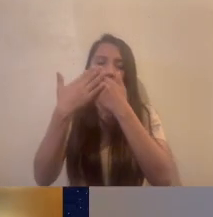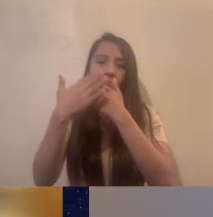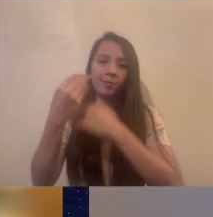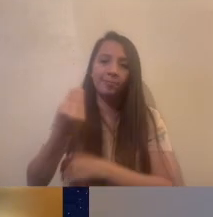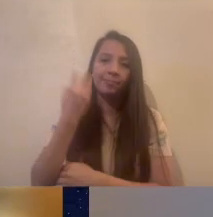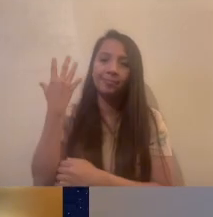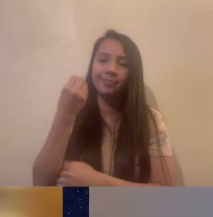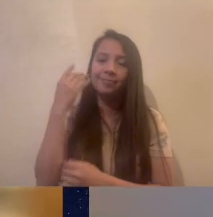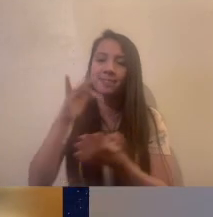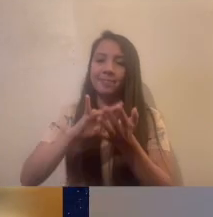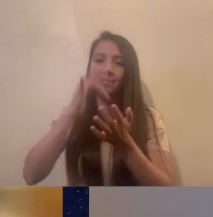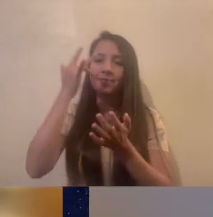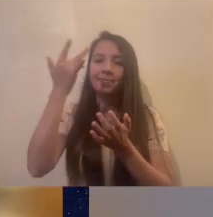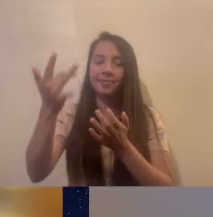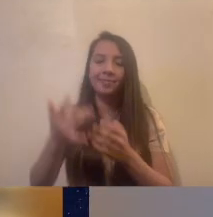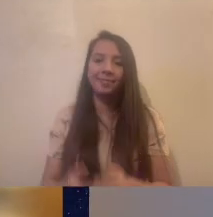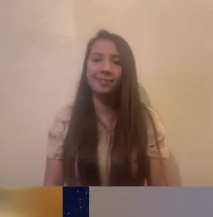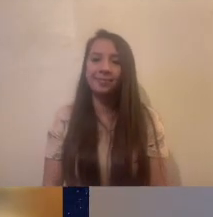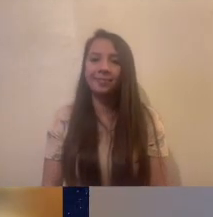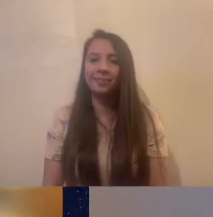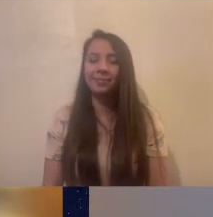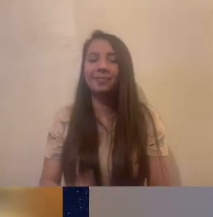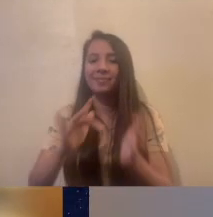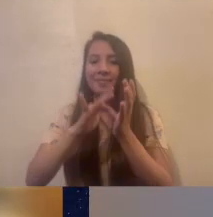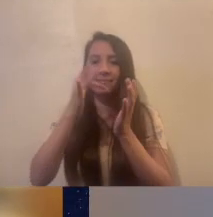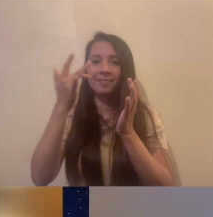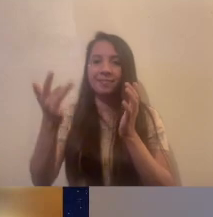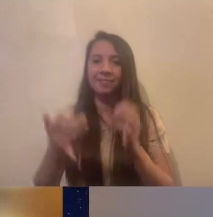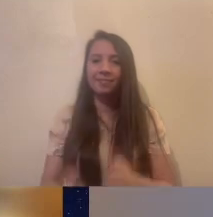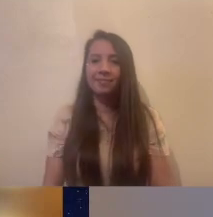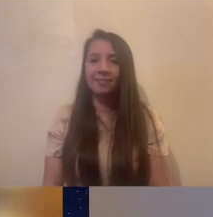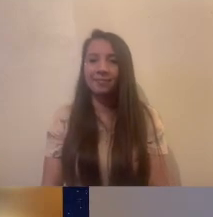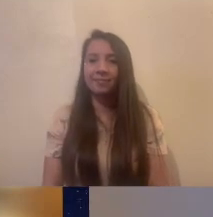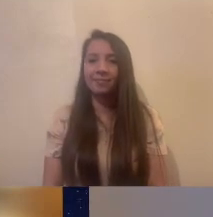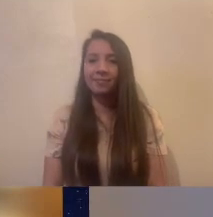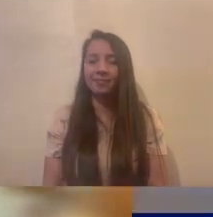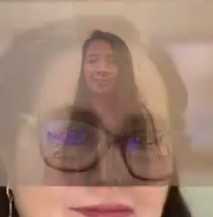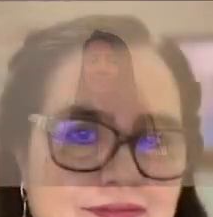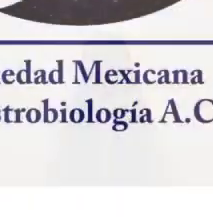bueno, nos vemos para la próxima charla. Muchas gracias. Gracias.